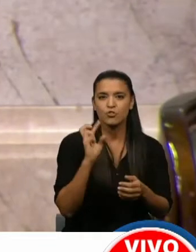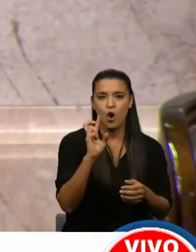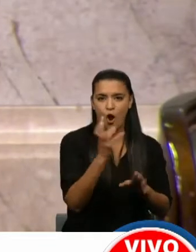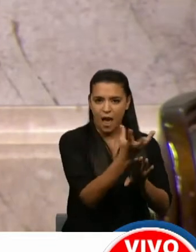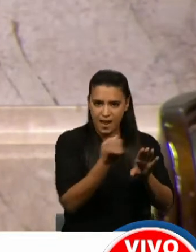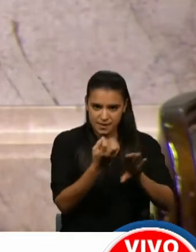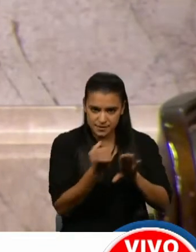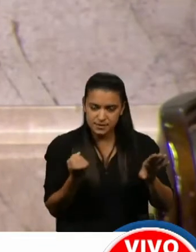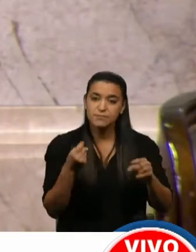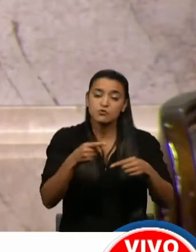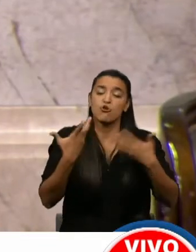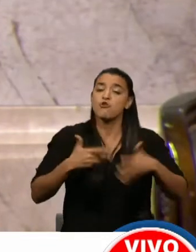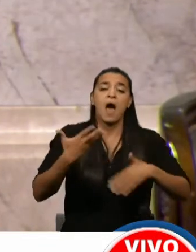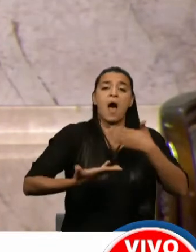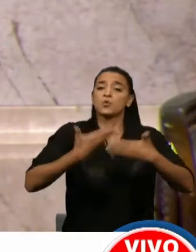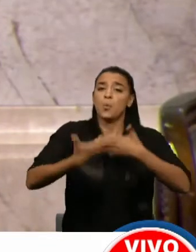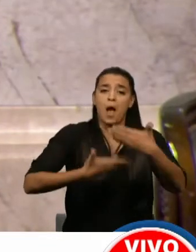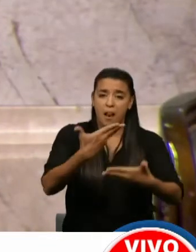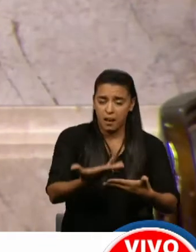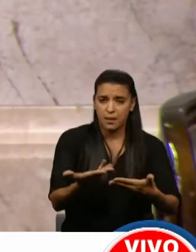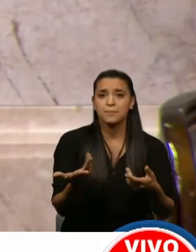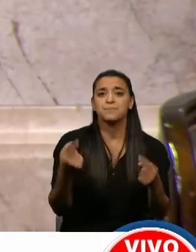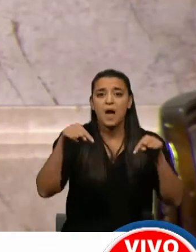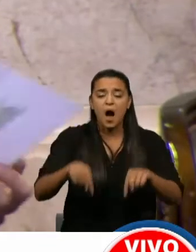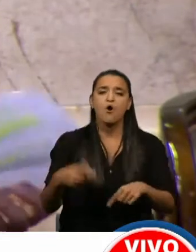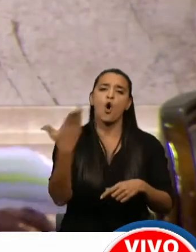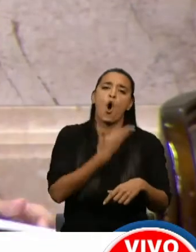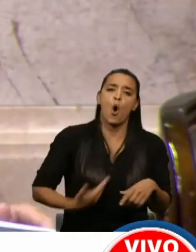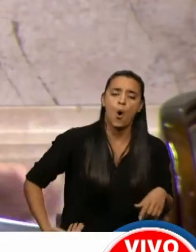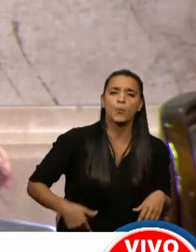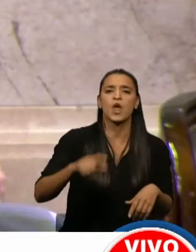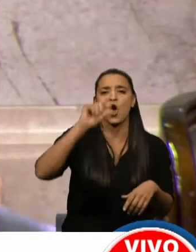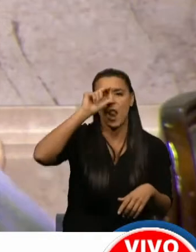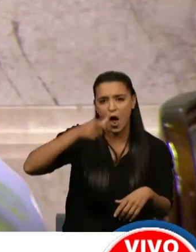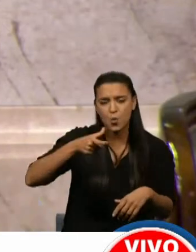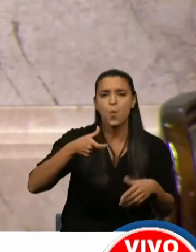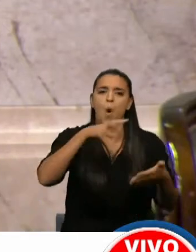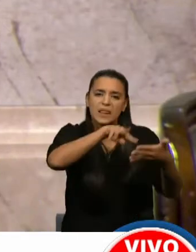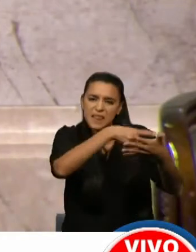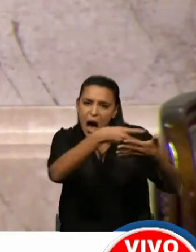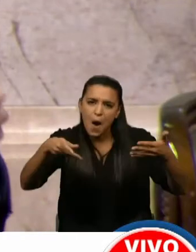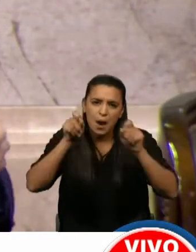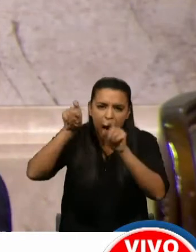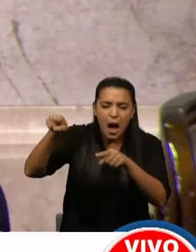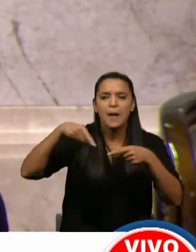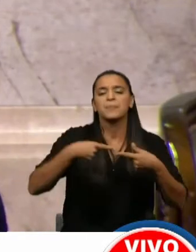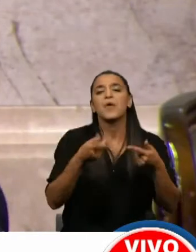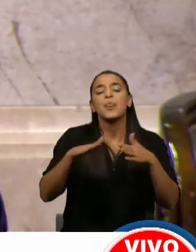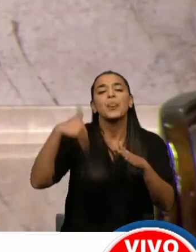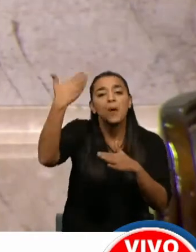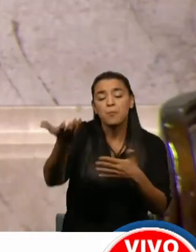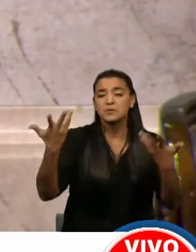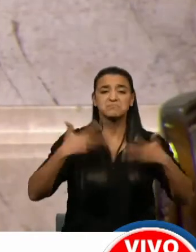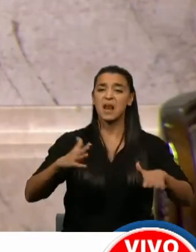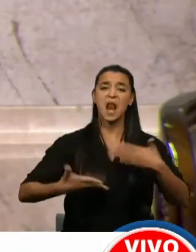se fue desnaturalizando, llegamos al gobierno de la Rúa, a la tablita de Machinea, después se